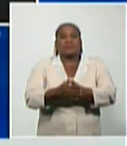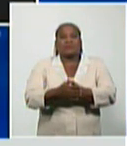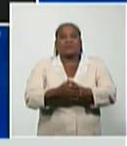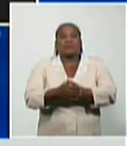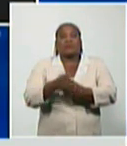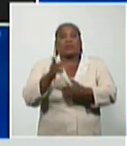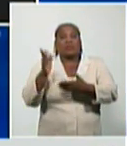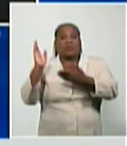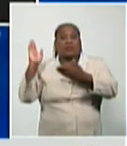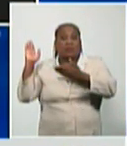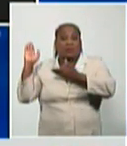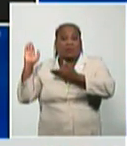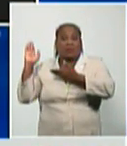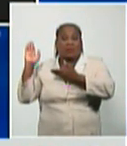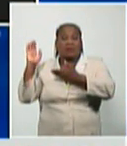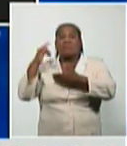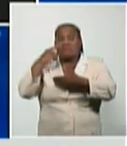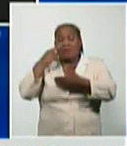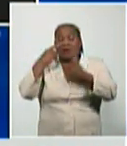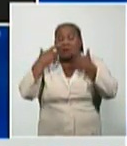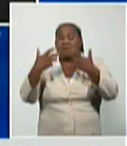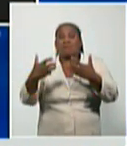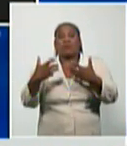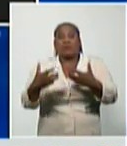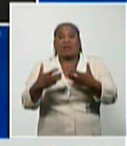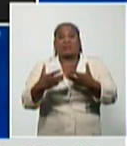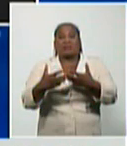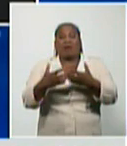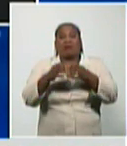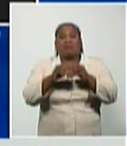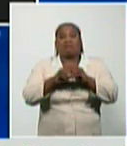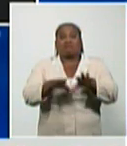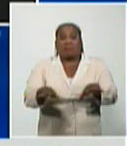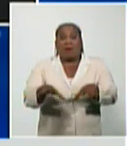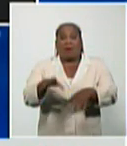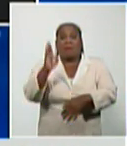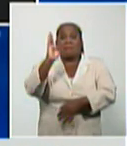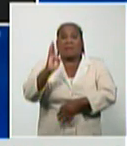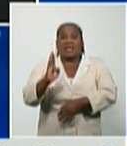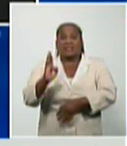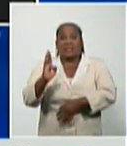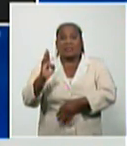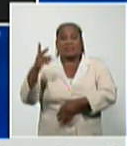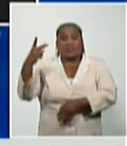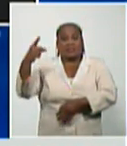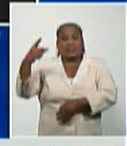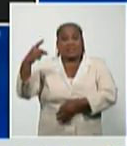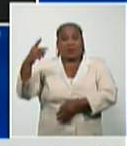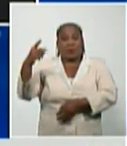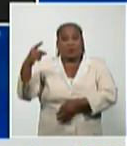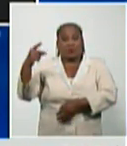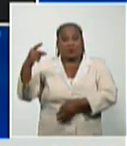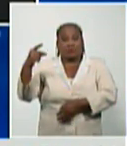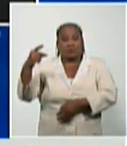la envergadura de la pandemia. Brasil le sigue con